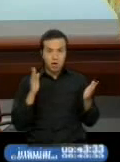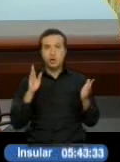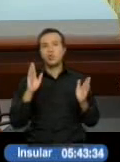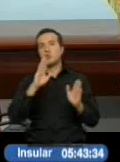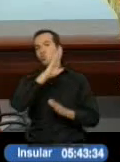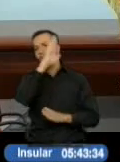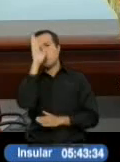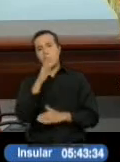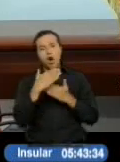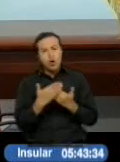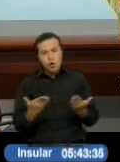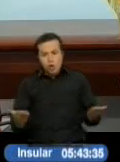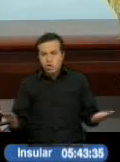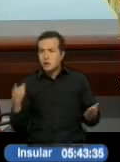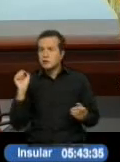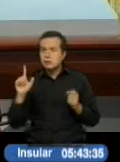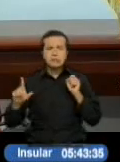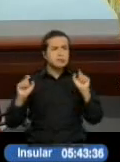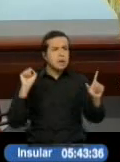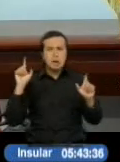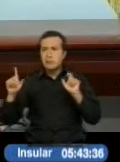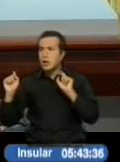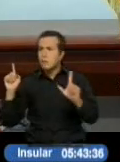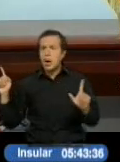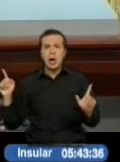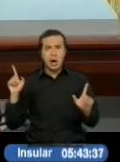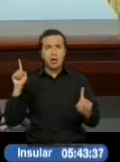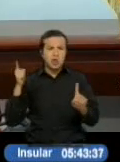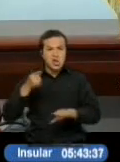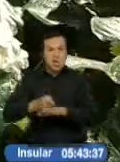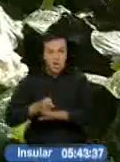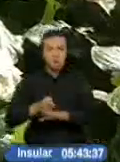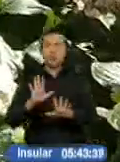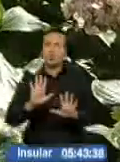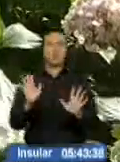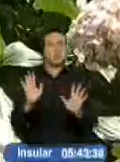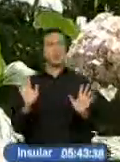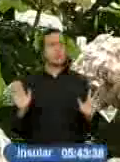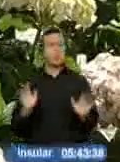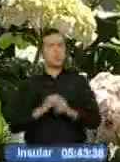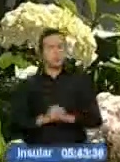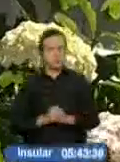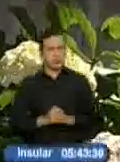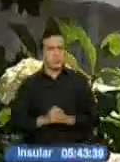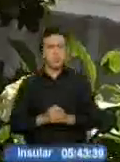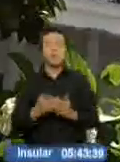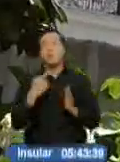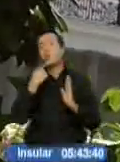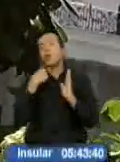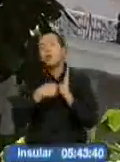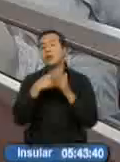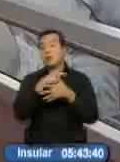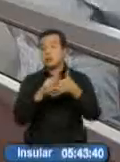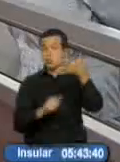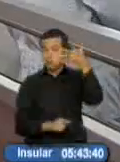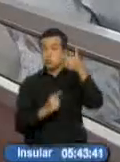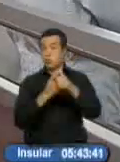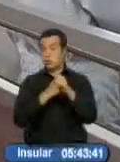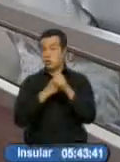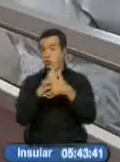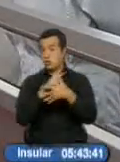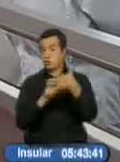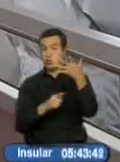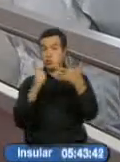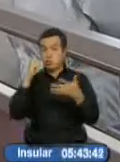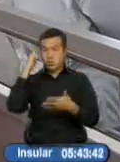paquetazos como los responsables de esa situación pretenden vaticinar maliciosamente. Ejemplo de estas medidas son las 5 acciones urgentes que el gobierno ha dispuesto